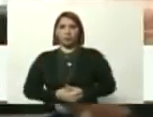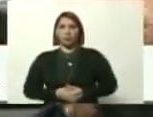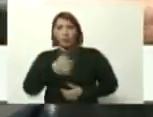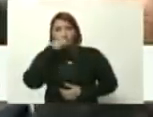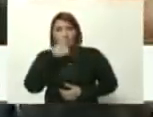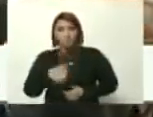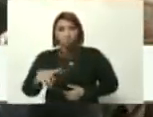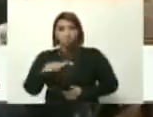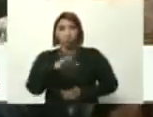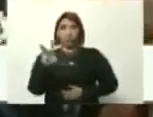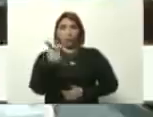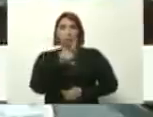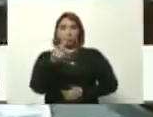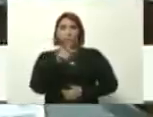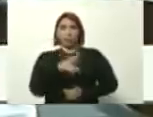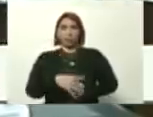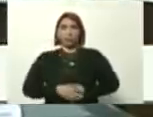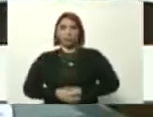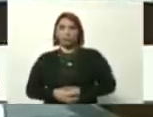pueblo venezolano.